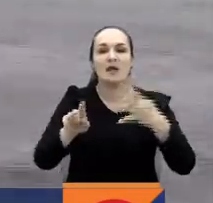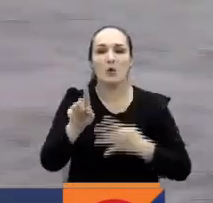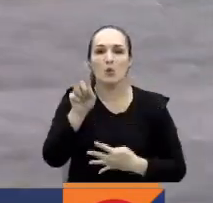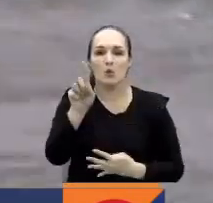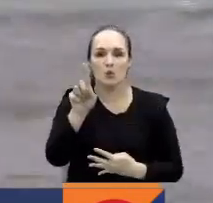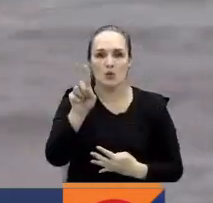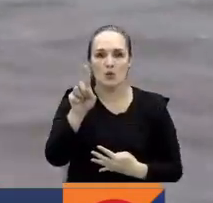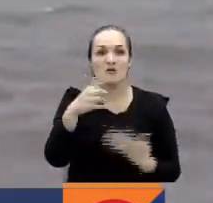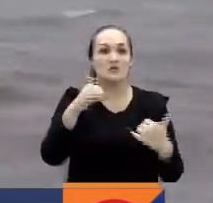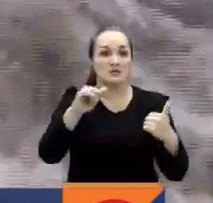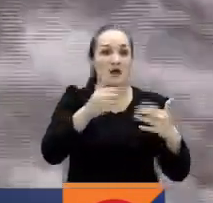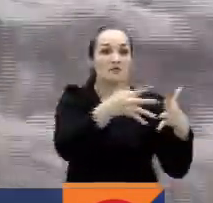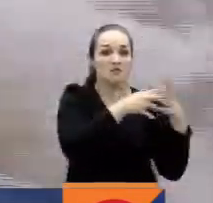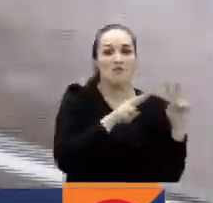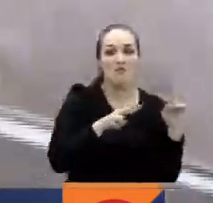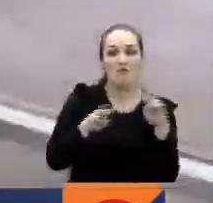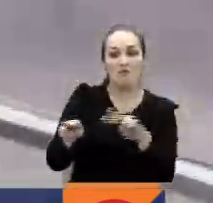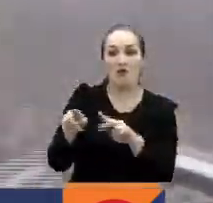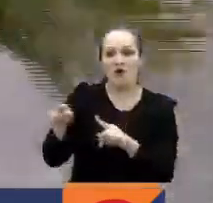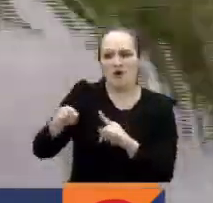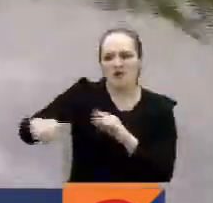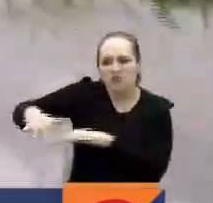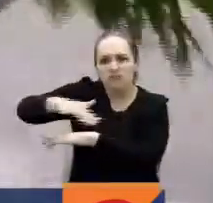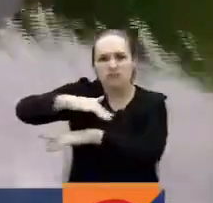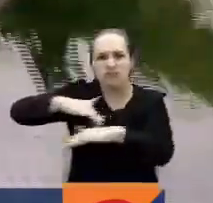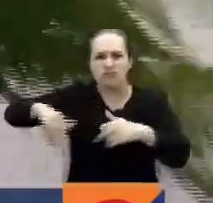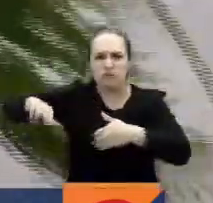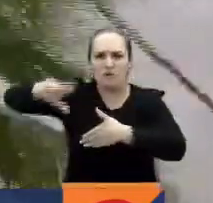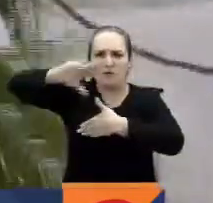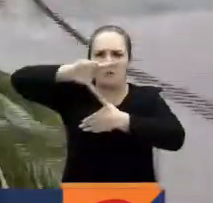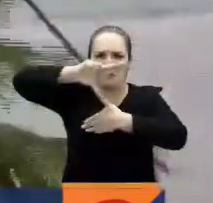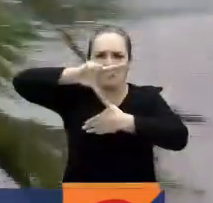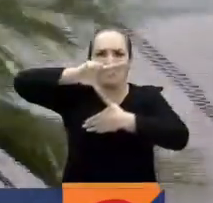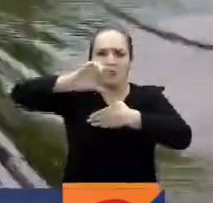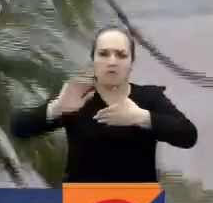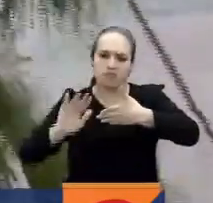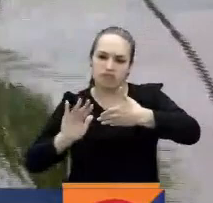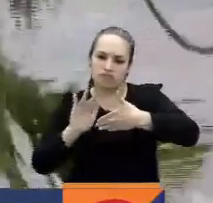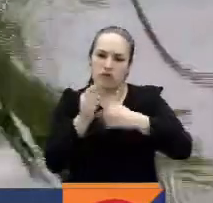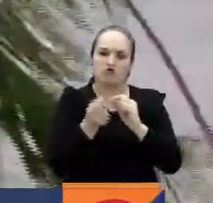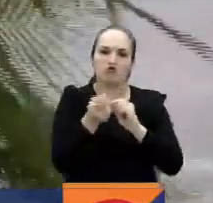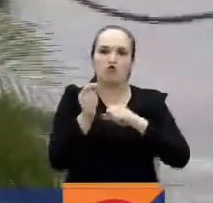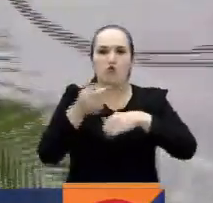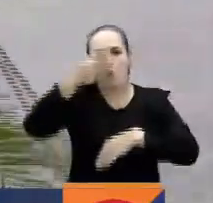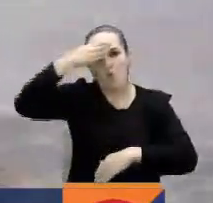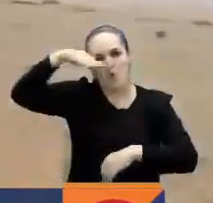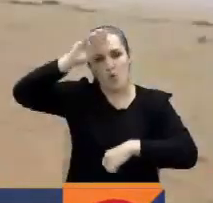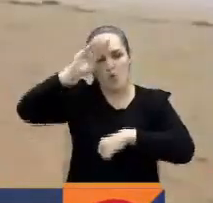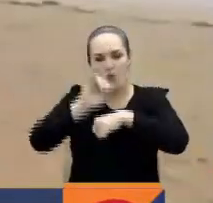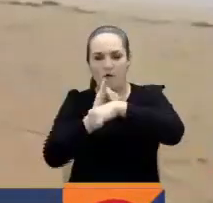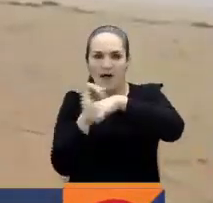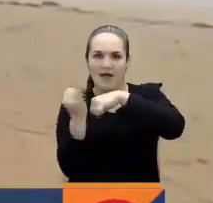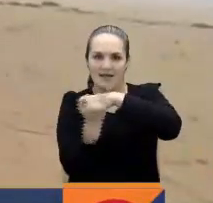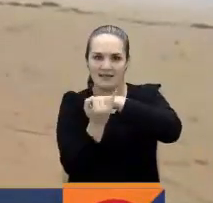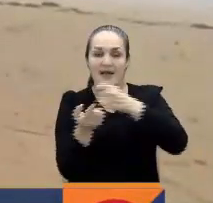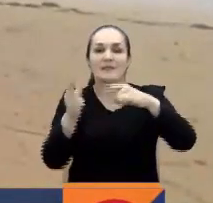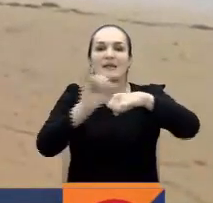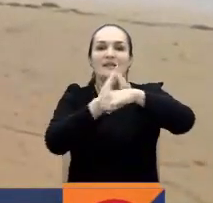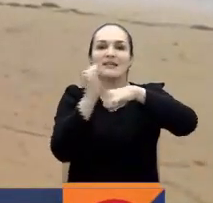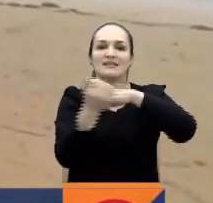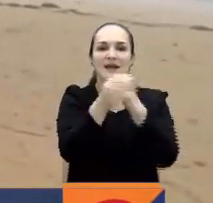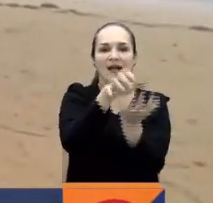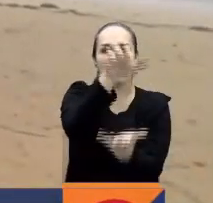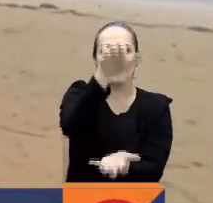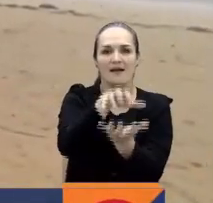Unidos. Ahora el fenómeno meteorológico avanza hacia el occidente de Cuba y de las Islas Caimán con vientos máximos sostenidos